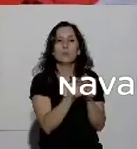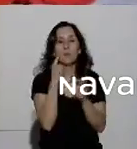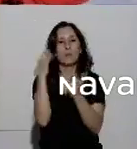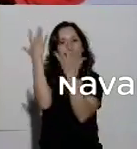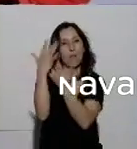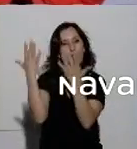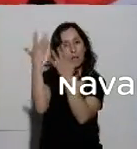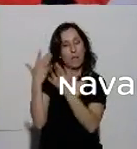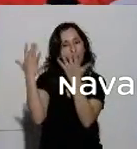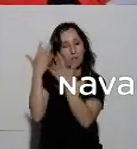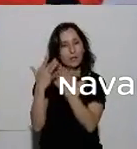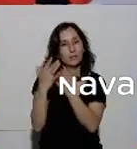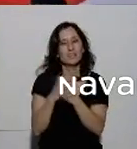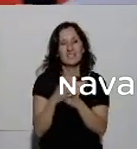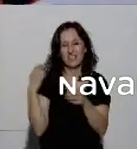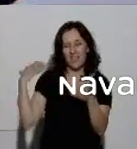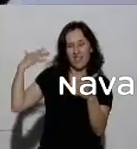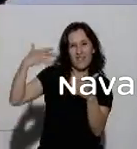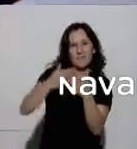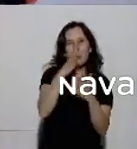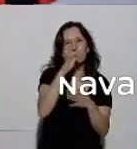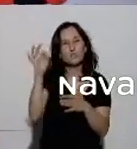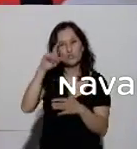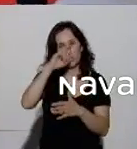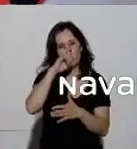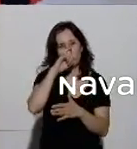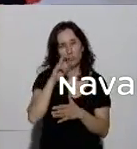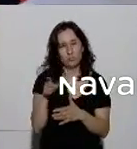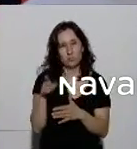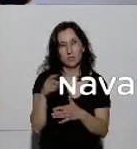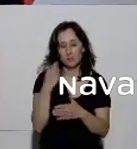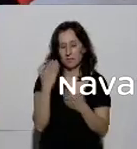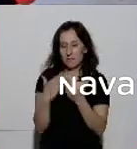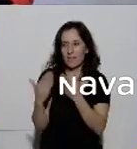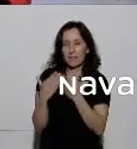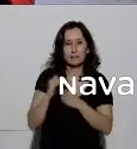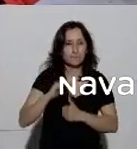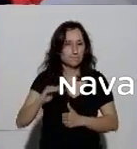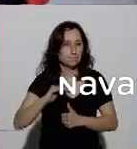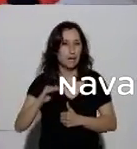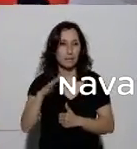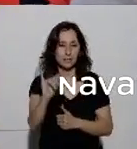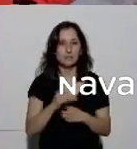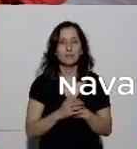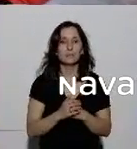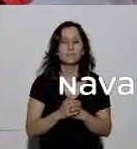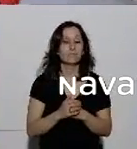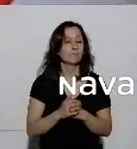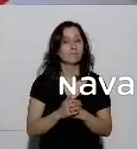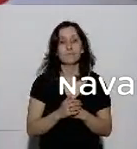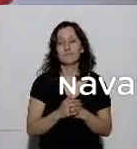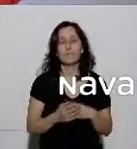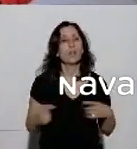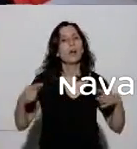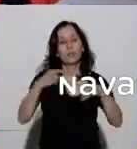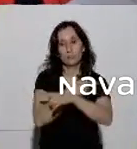hacían destrozos y demás. Y durante 400 años hemos creído que teníamos malas vecinas aquí y resulta que era justamente